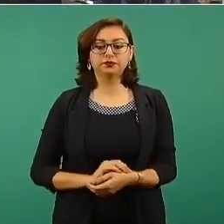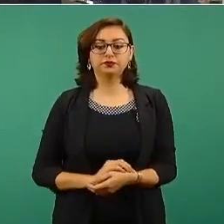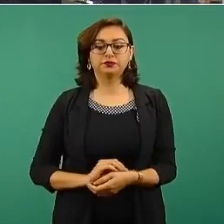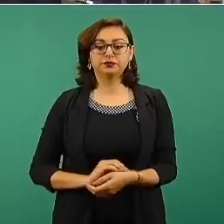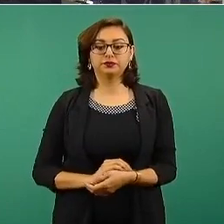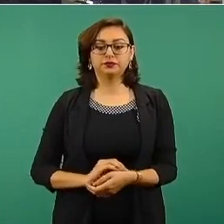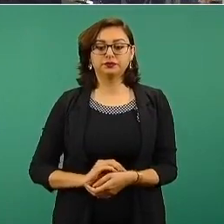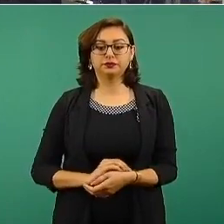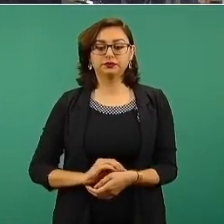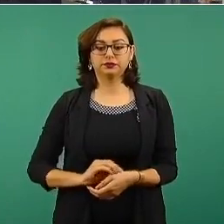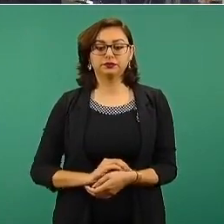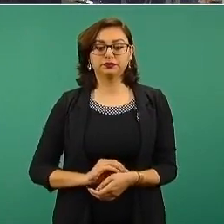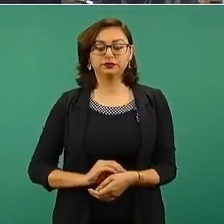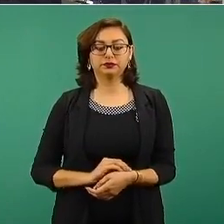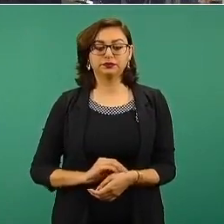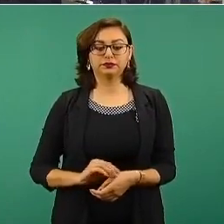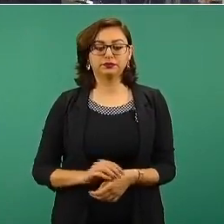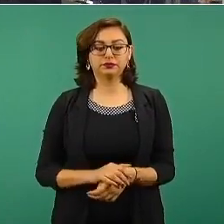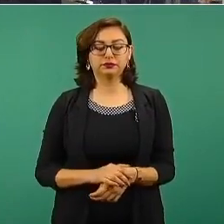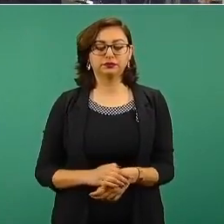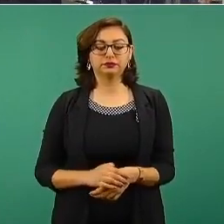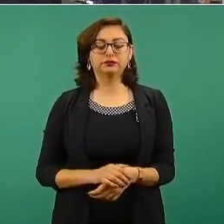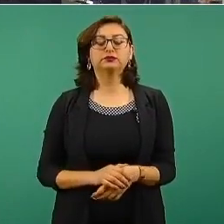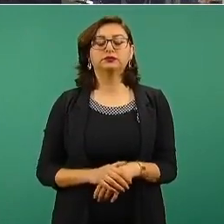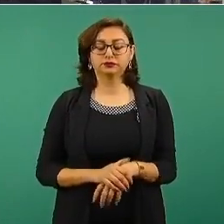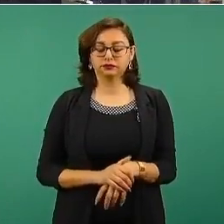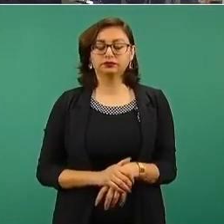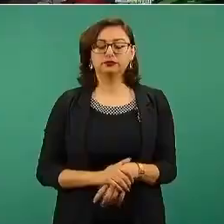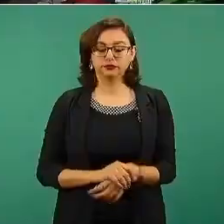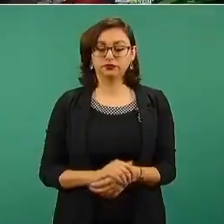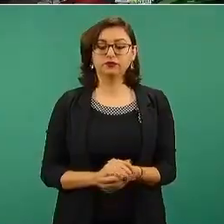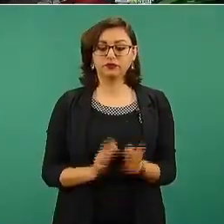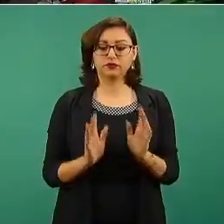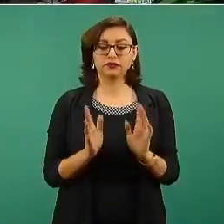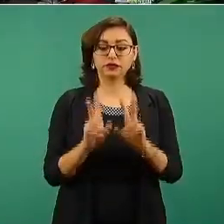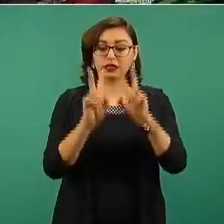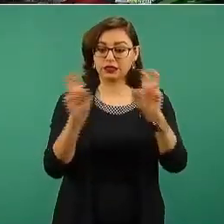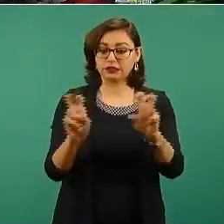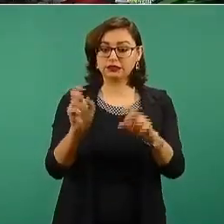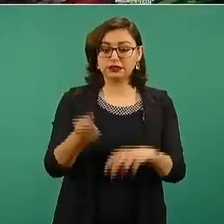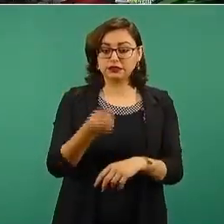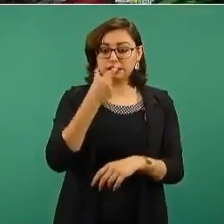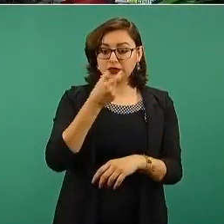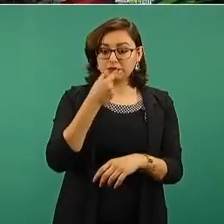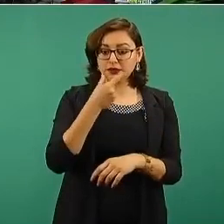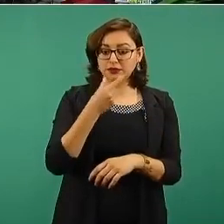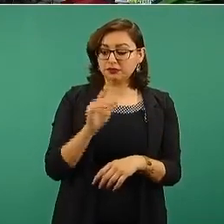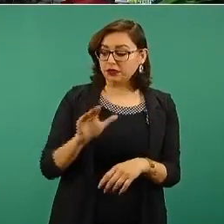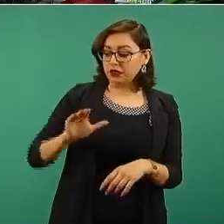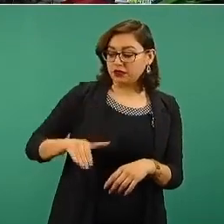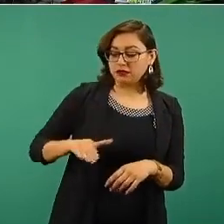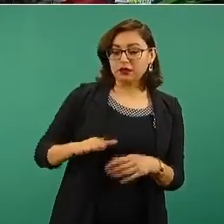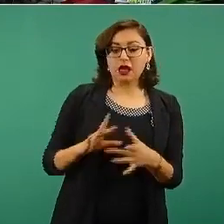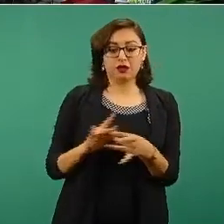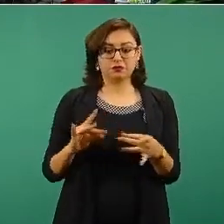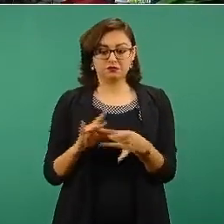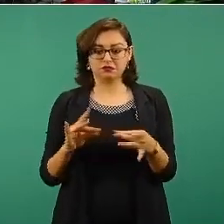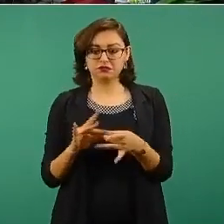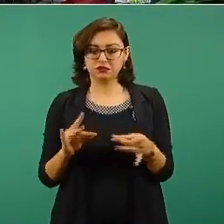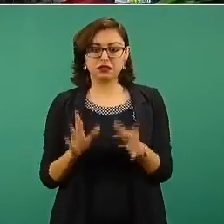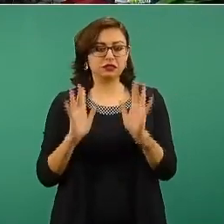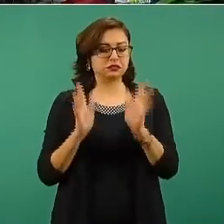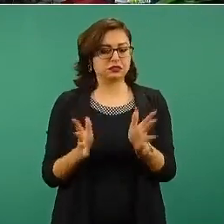servidores públicos. Sí, en cuanto a los medicamentos, ya el señor presidente hizo todo